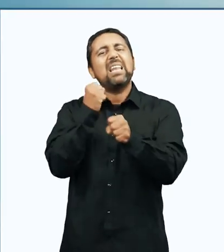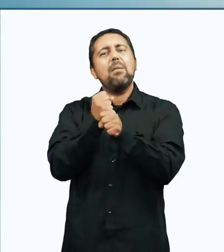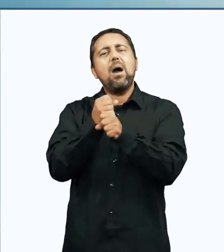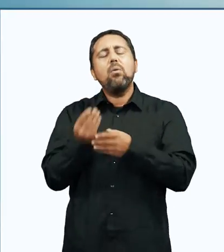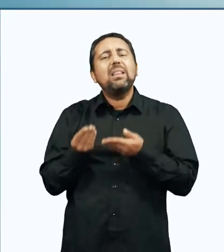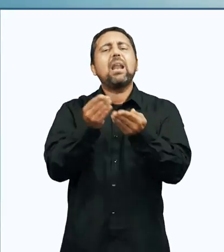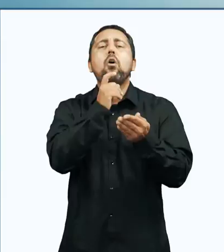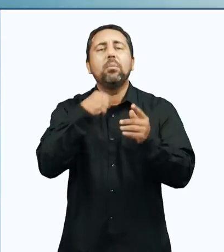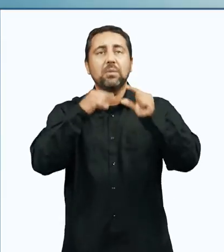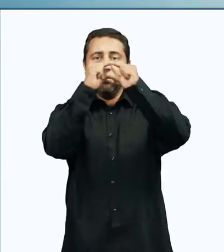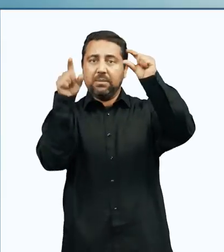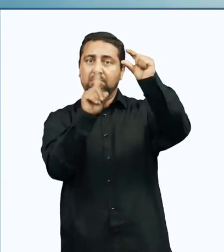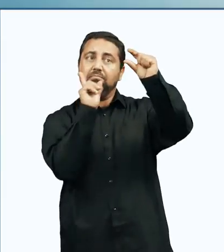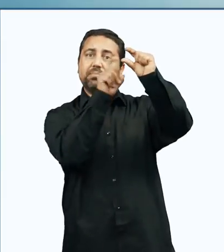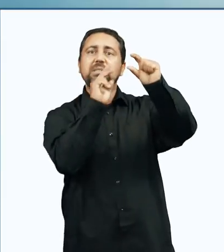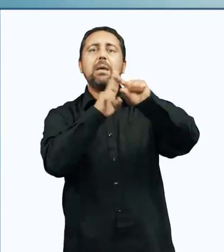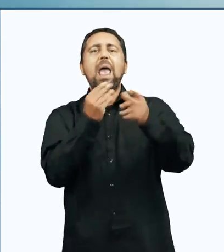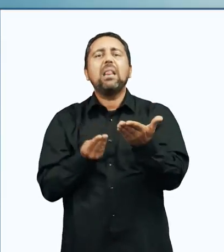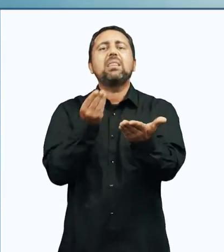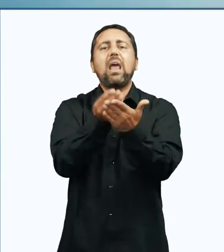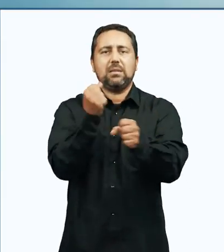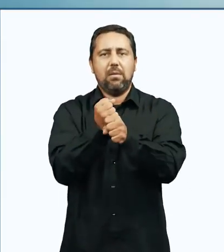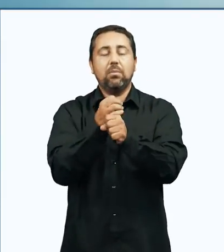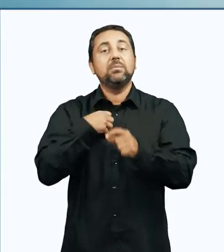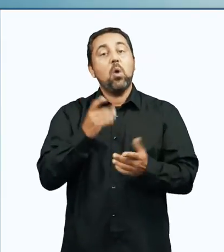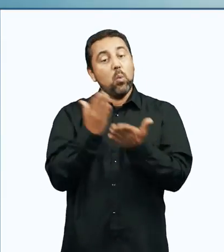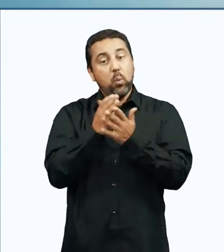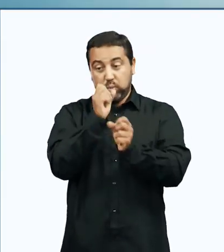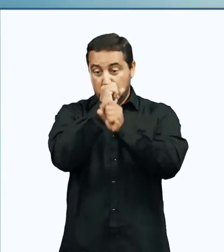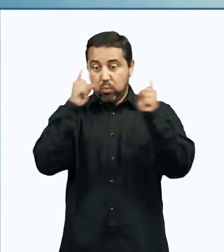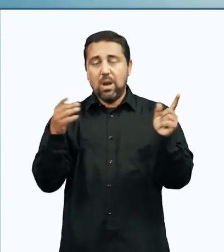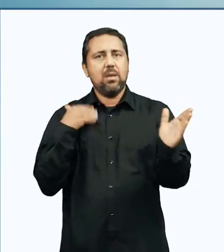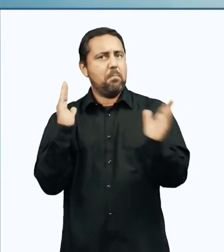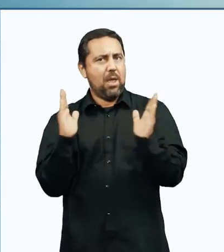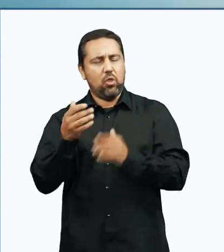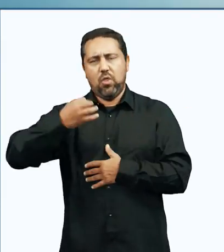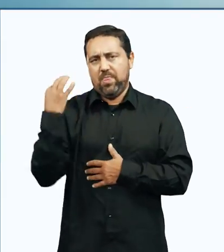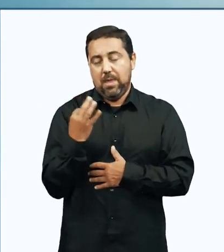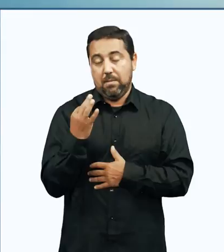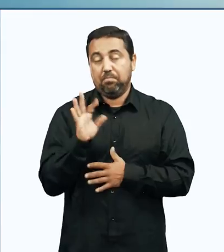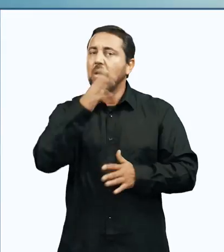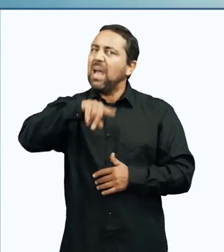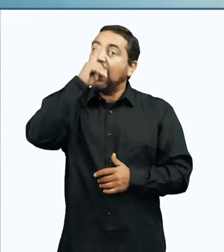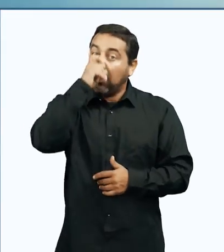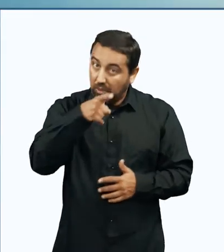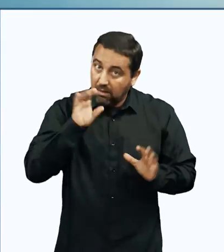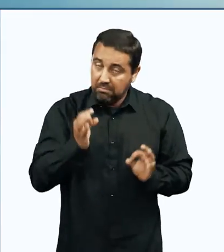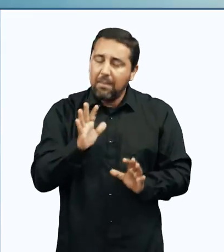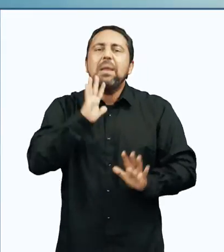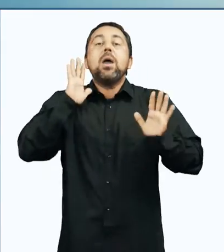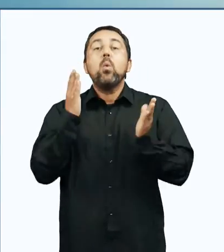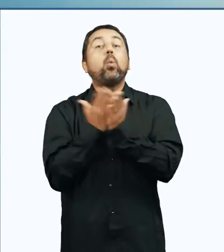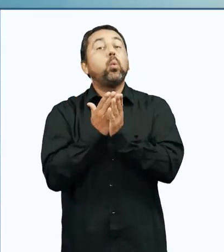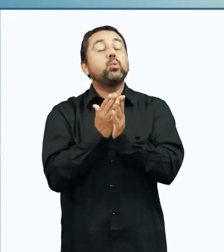entregará a través de la pestaña entrega de trabajos dentro del periodo de duración del curso lectivo debemos recordar aunque parezca obvio